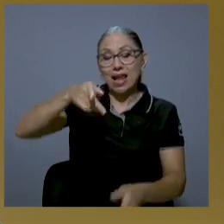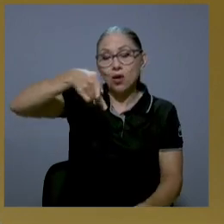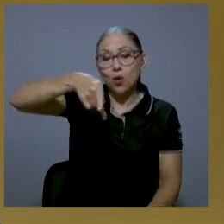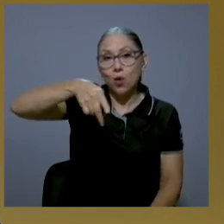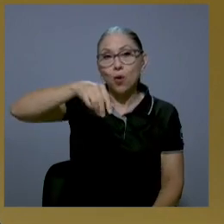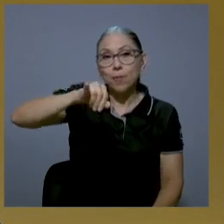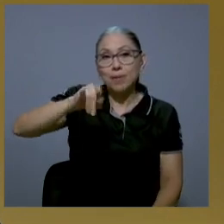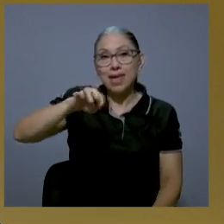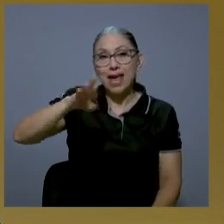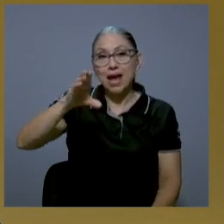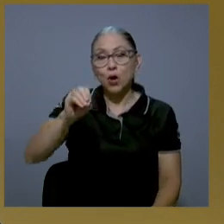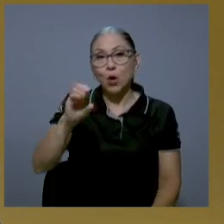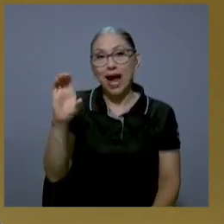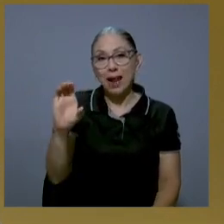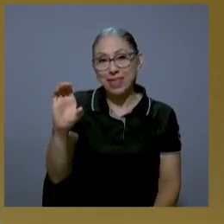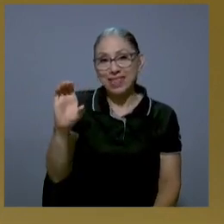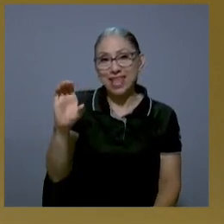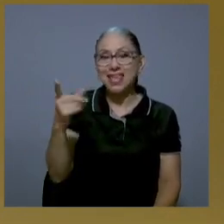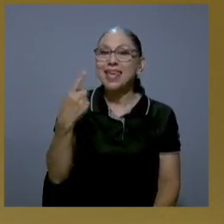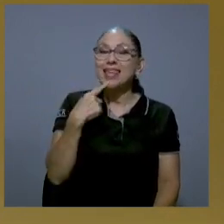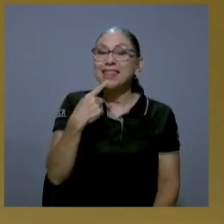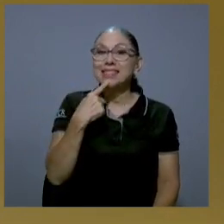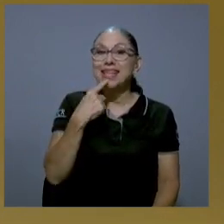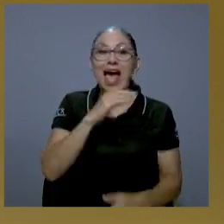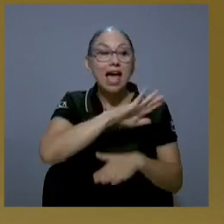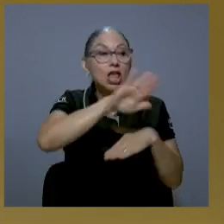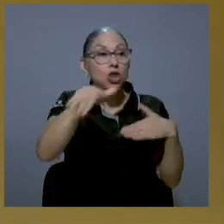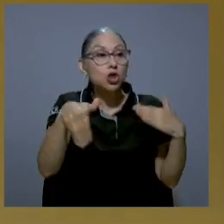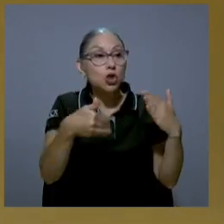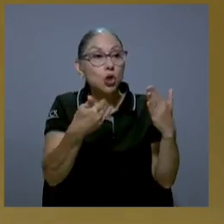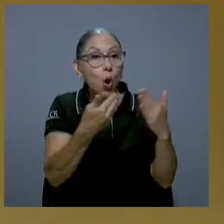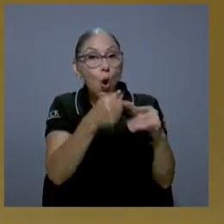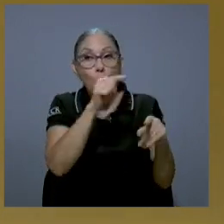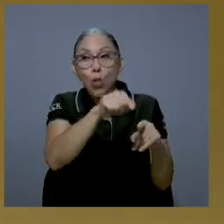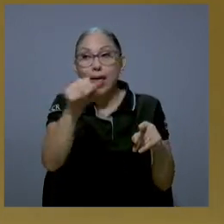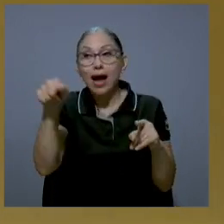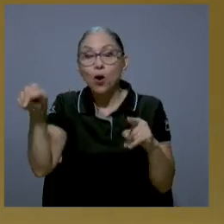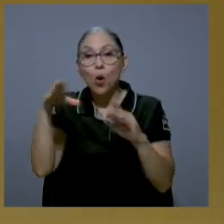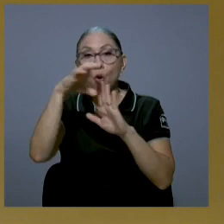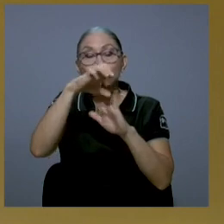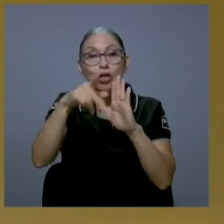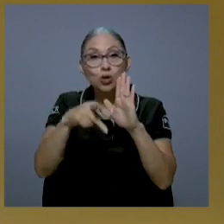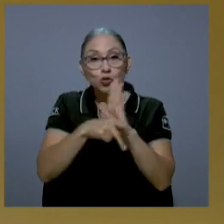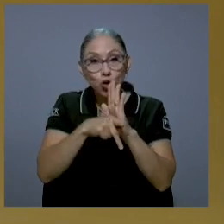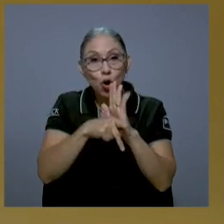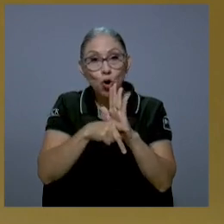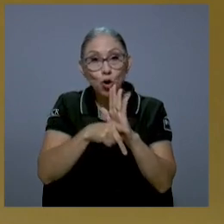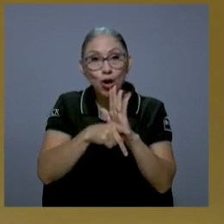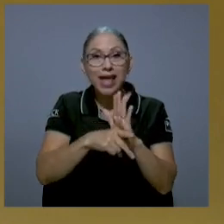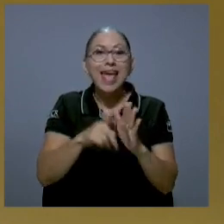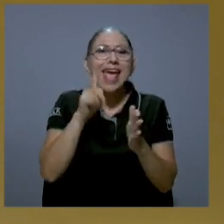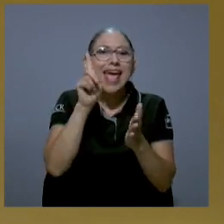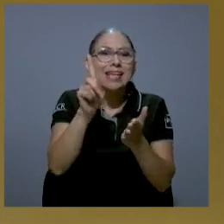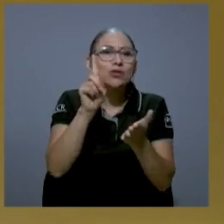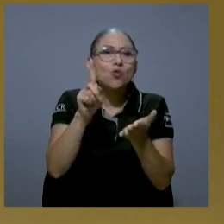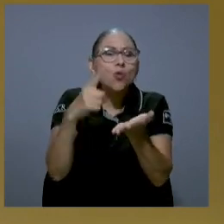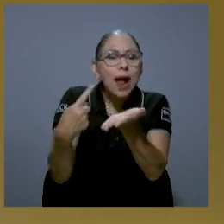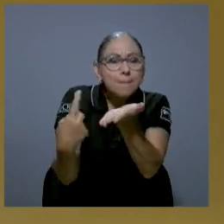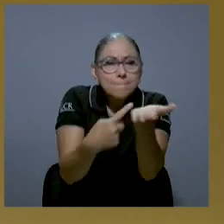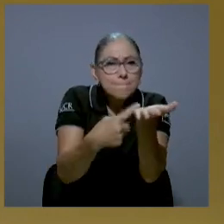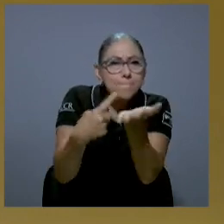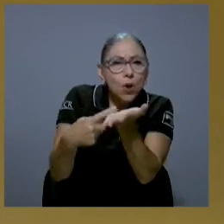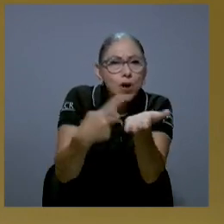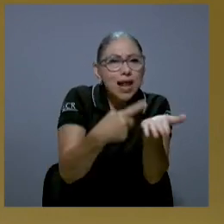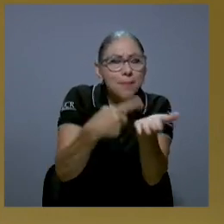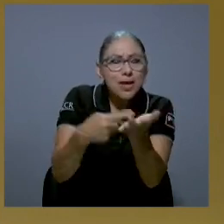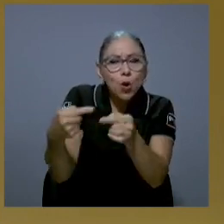Calamandrei, decía que toda constitución es una polémica contra el pasado y un